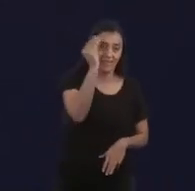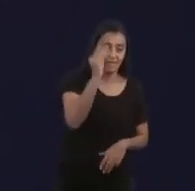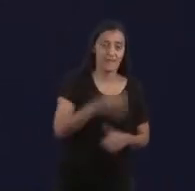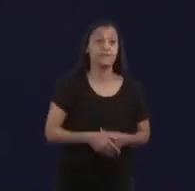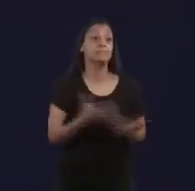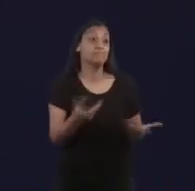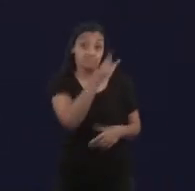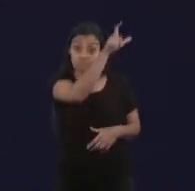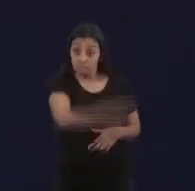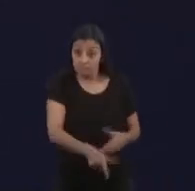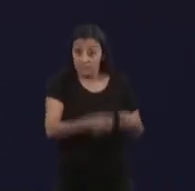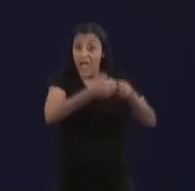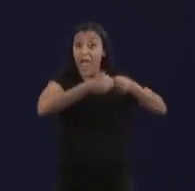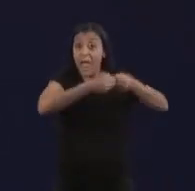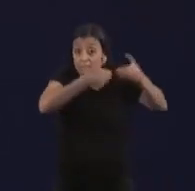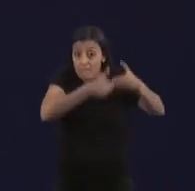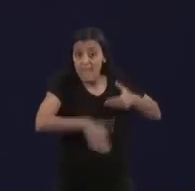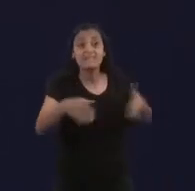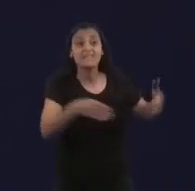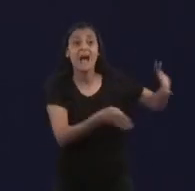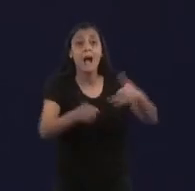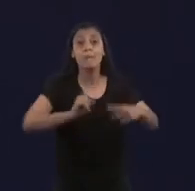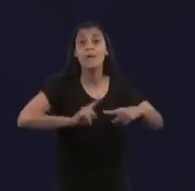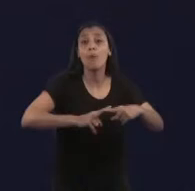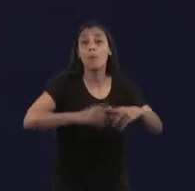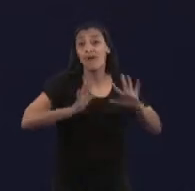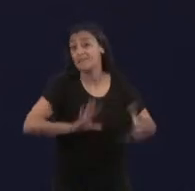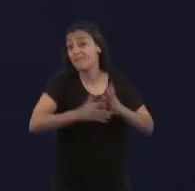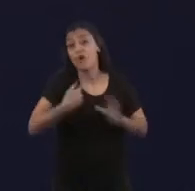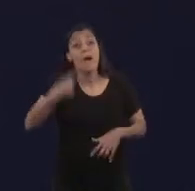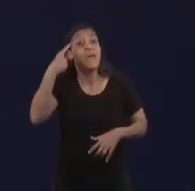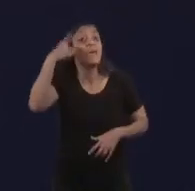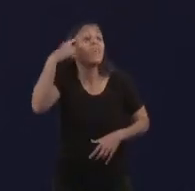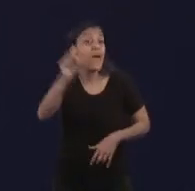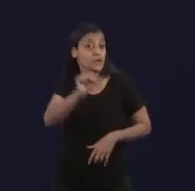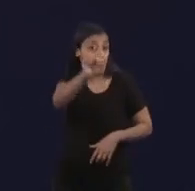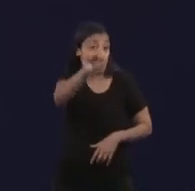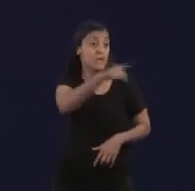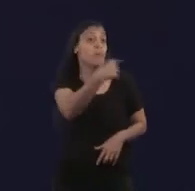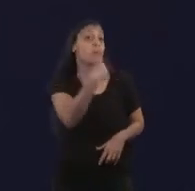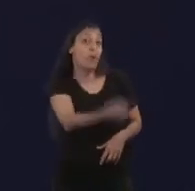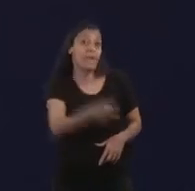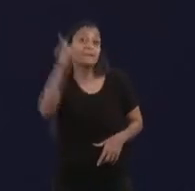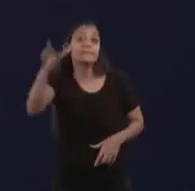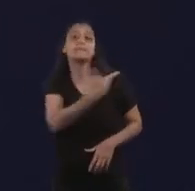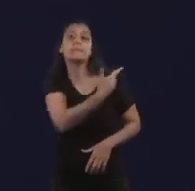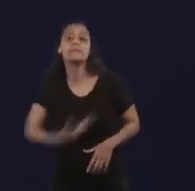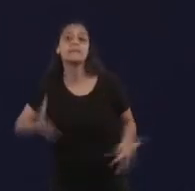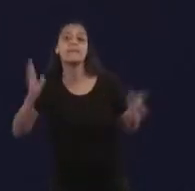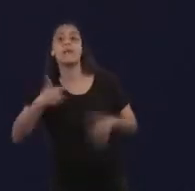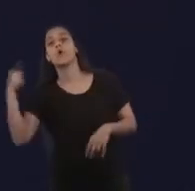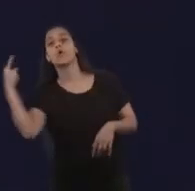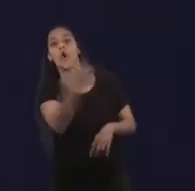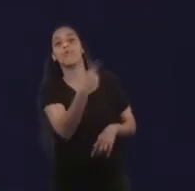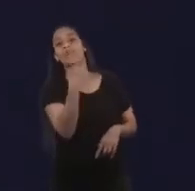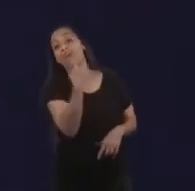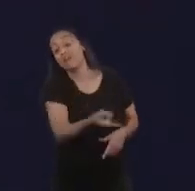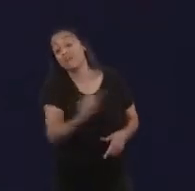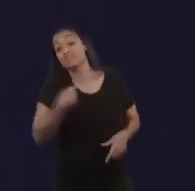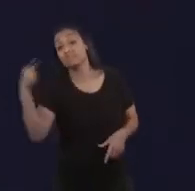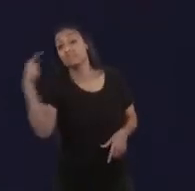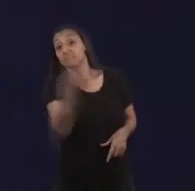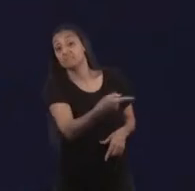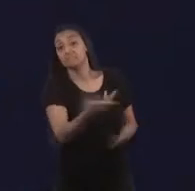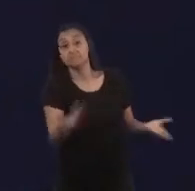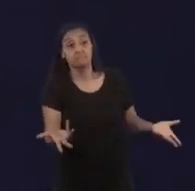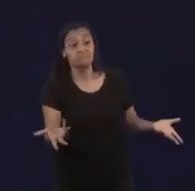su carrera política. Entiendo también que también lo acusó de, o según tu definición, digamos, lo acusó de, qué